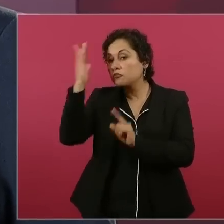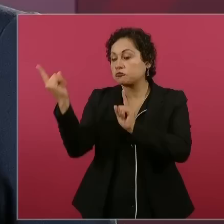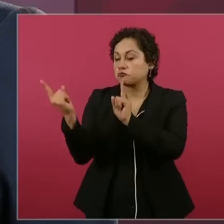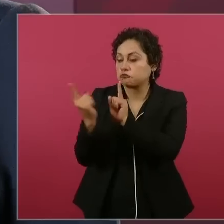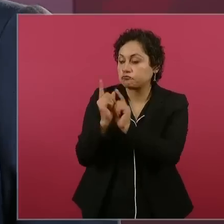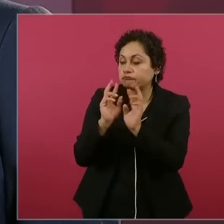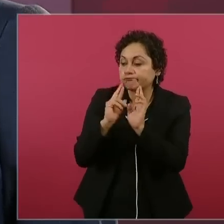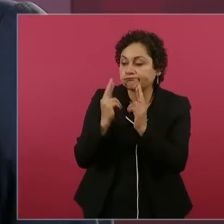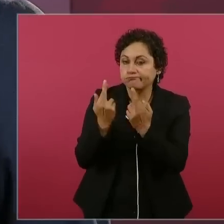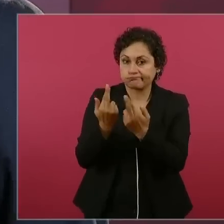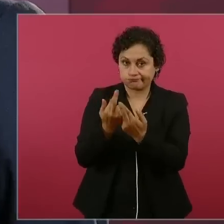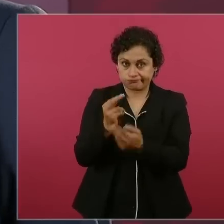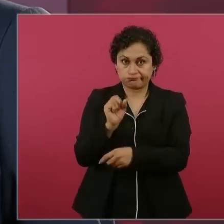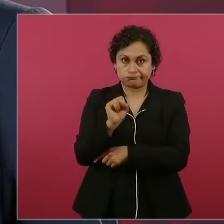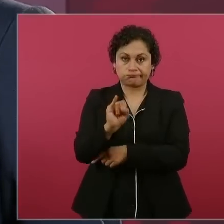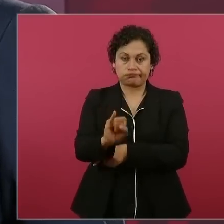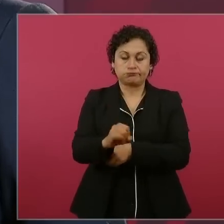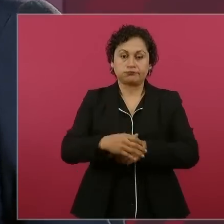y